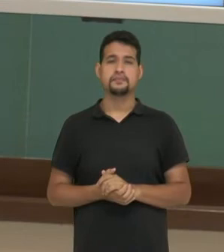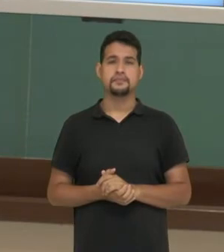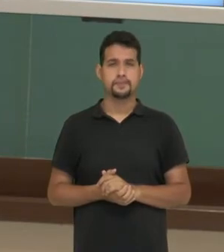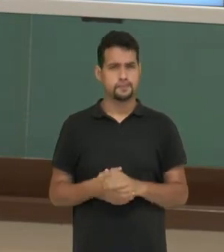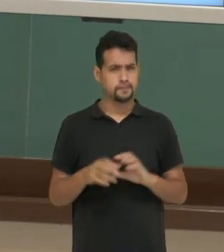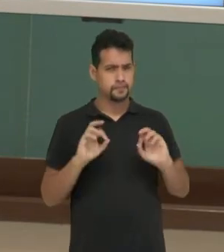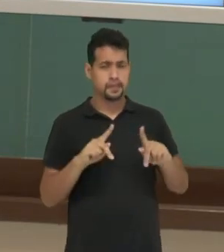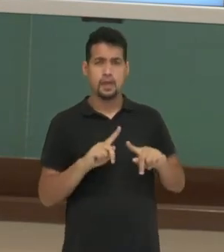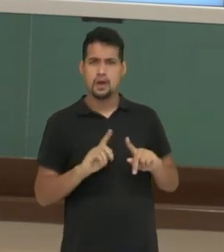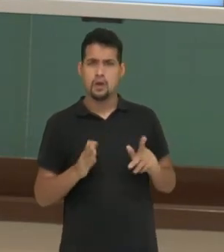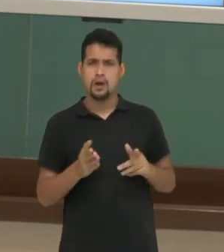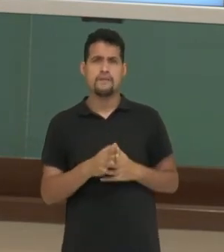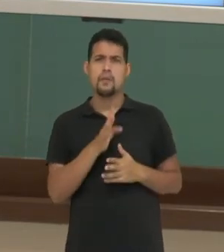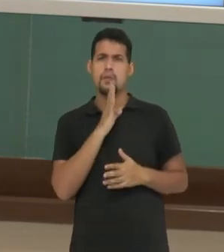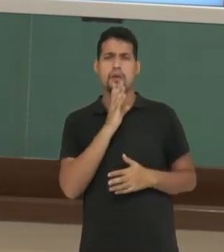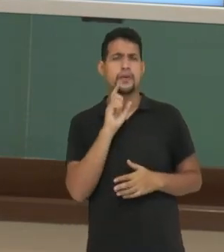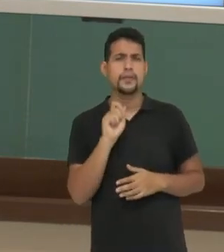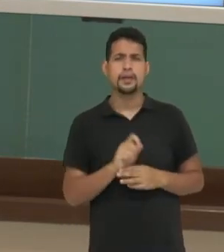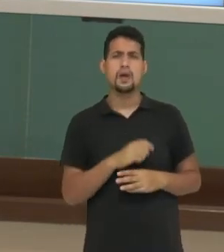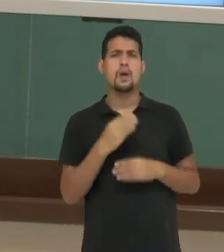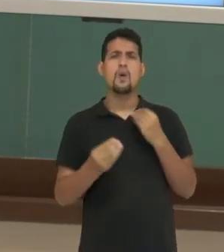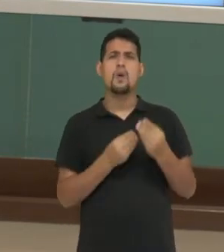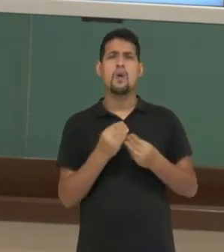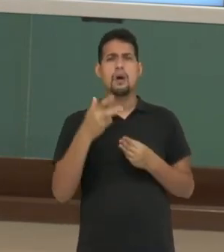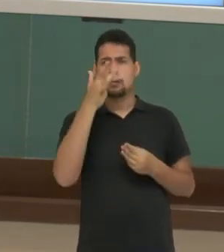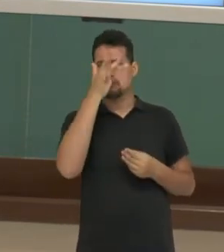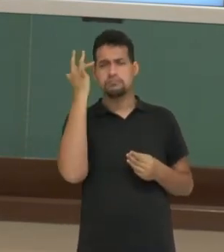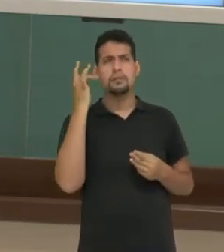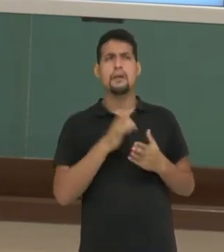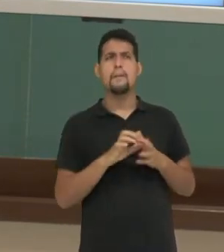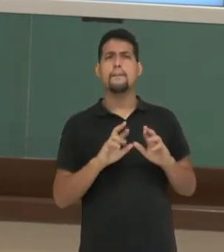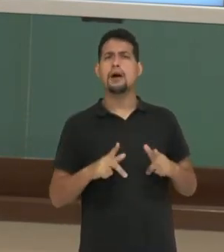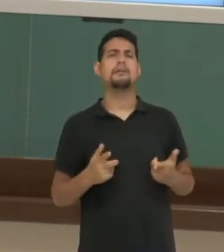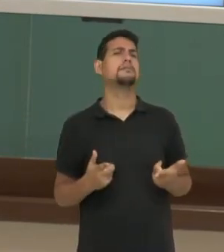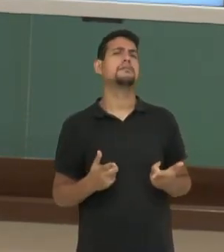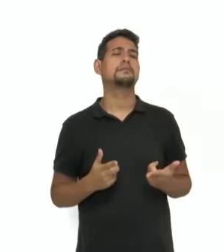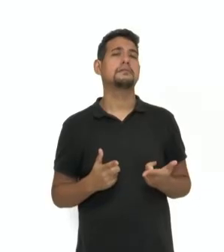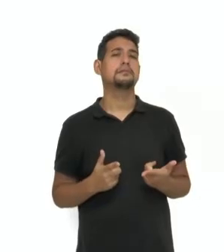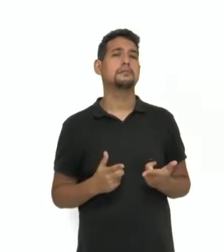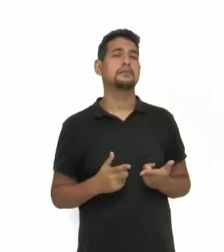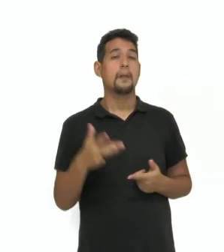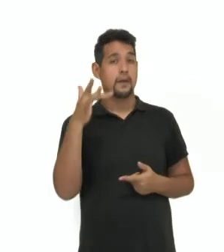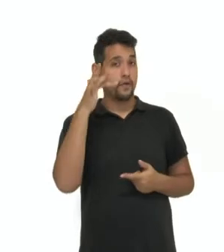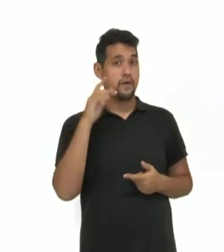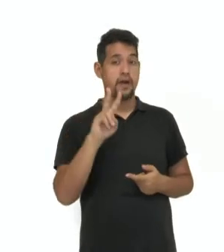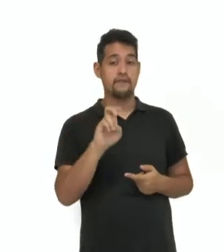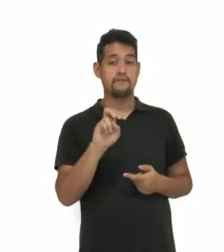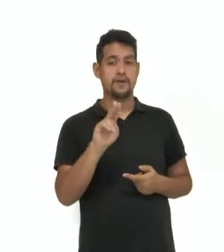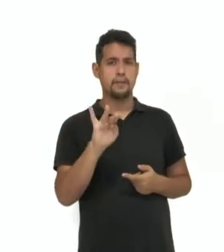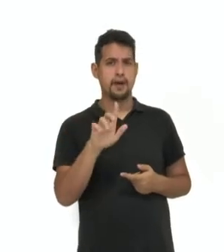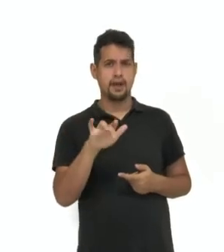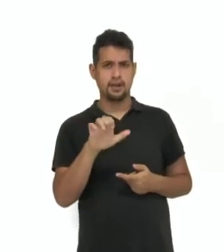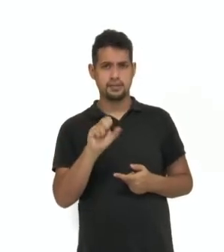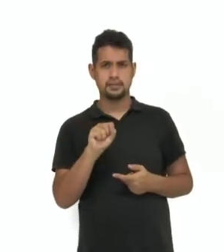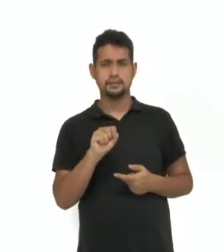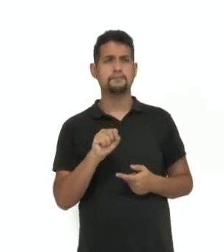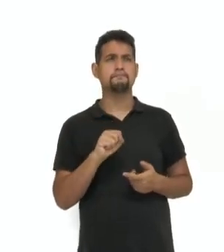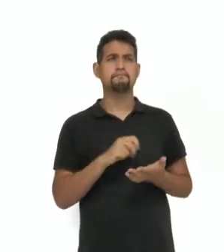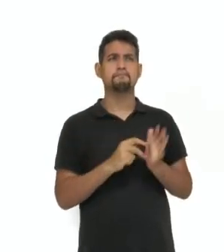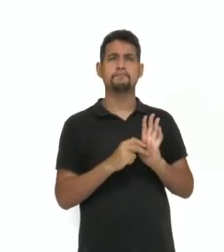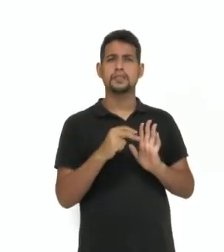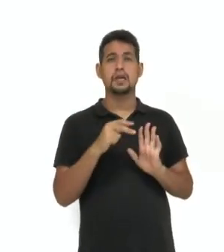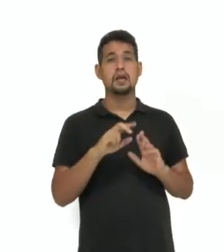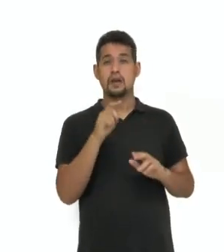Bueno, vamos conhecer agora como que nós conjugamos. Personas verbales, yo, tú, él, ella,